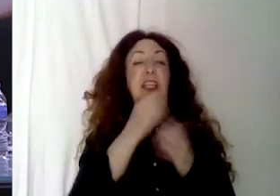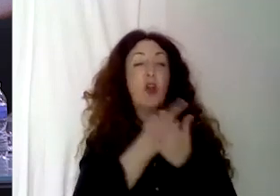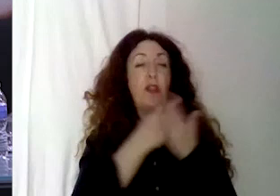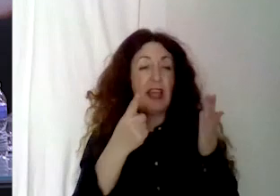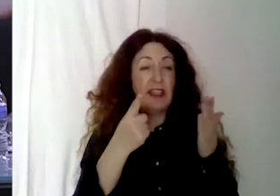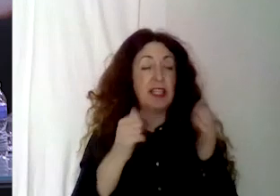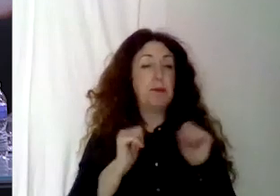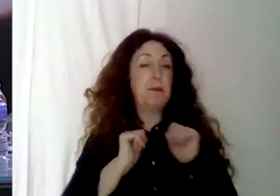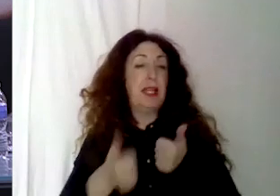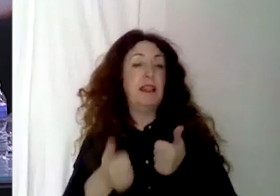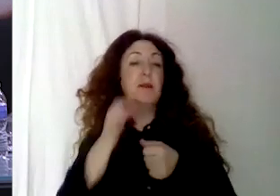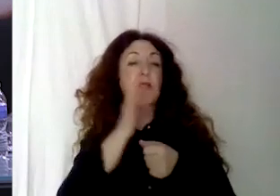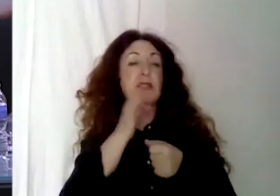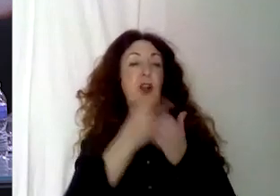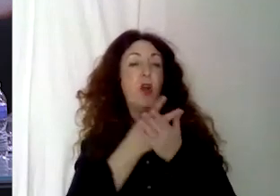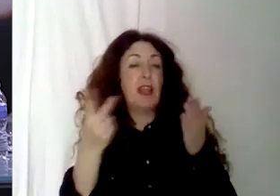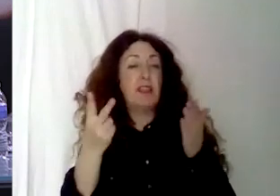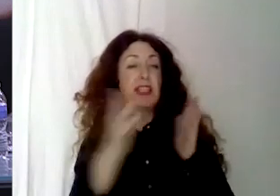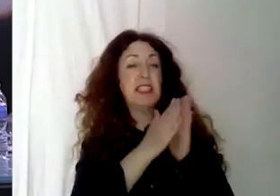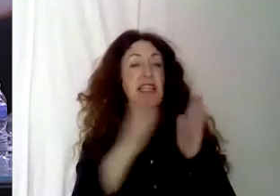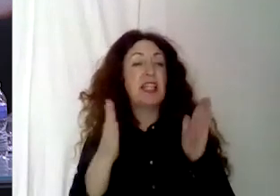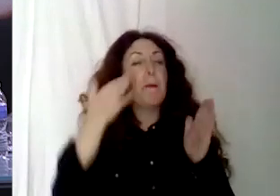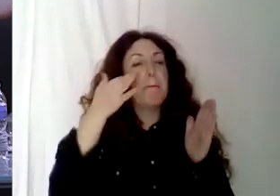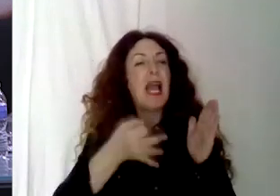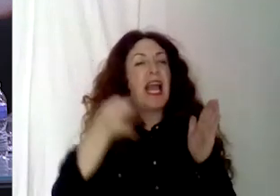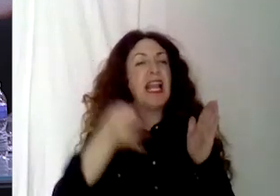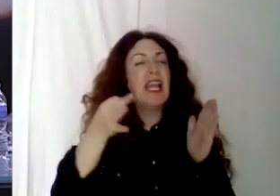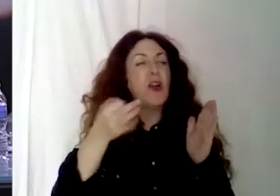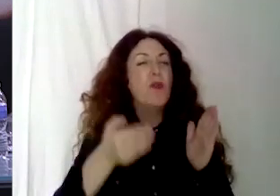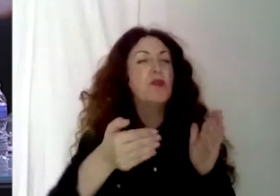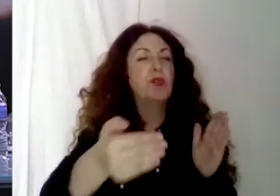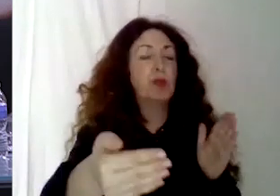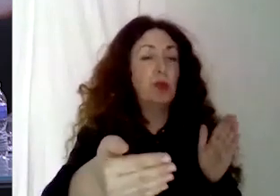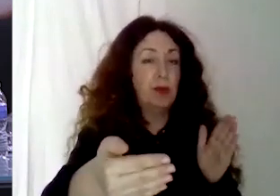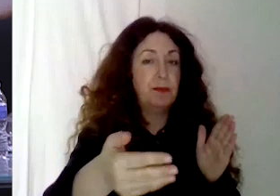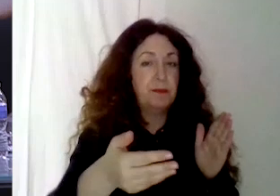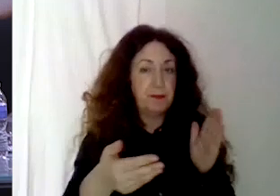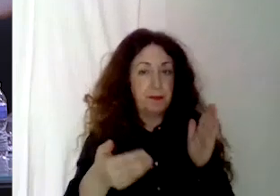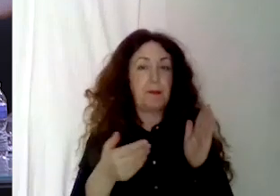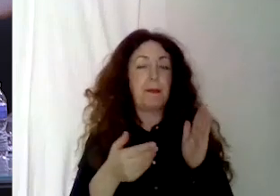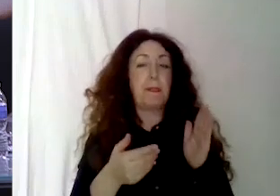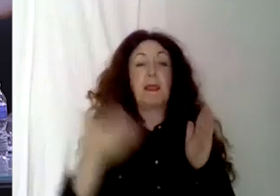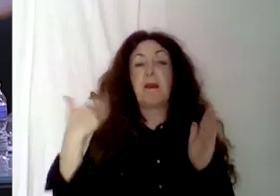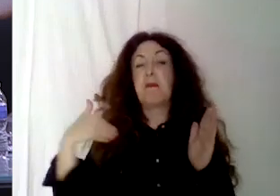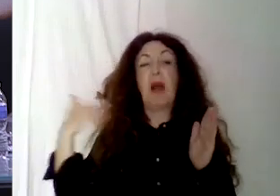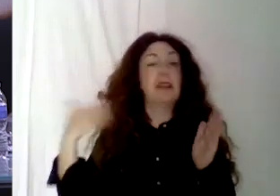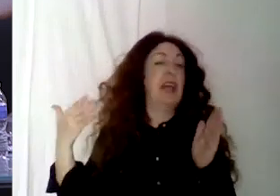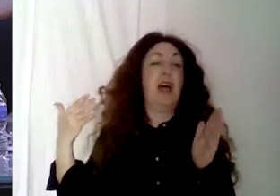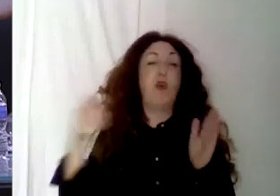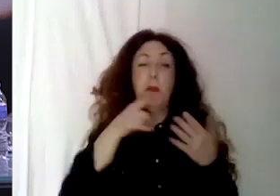principios del siglo XVII venía del futuro, como el peligro del siglo XXI viene del futuro, no del pasado, y del